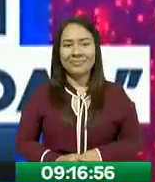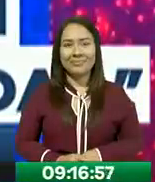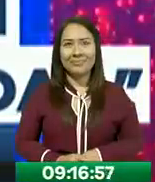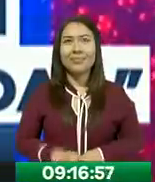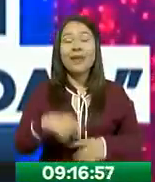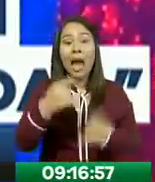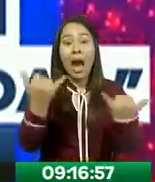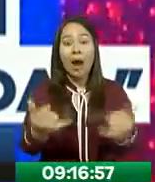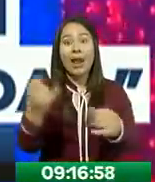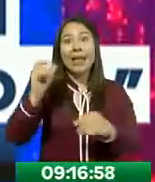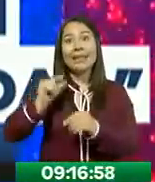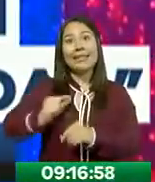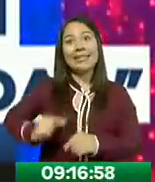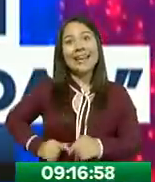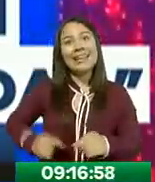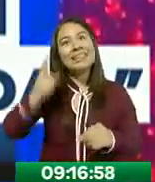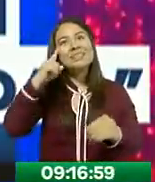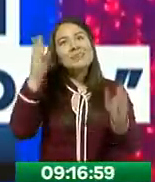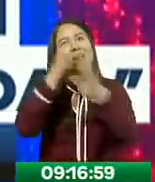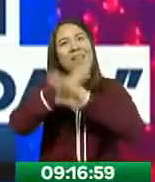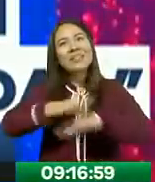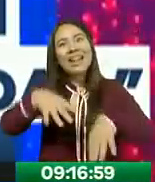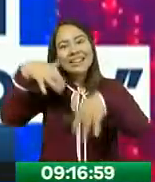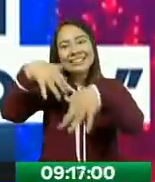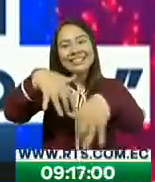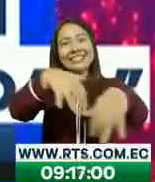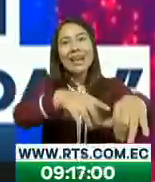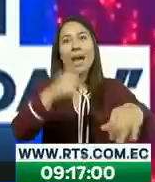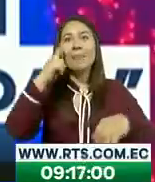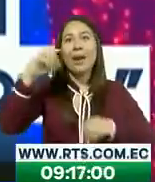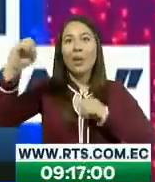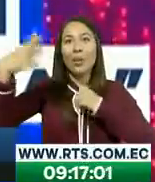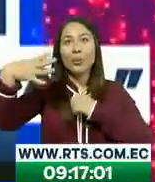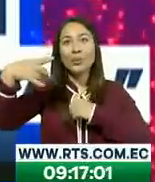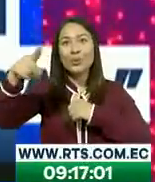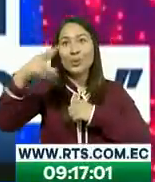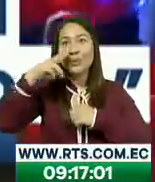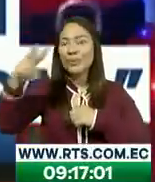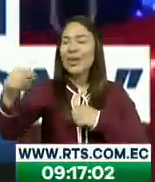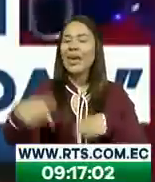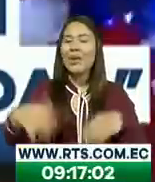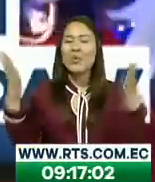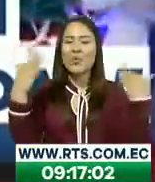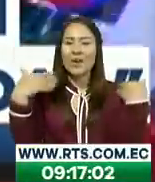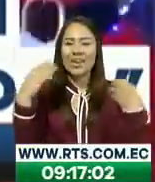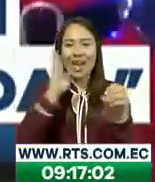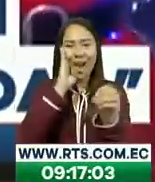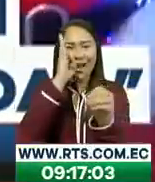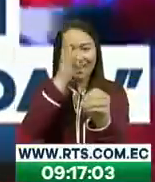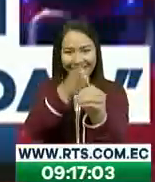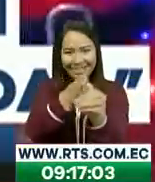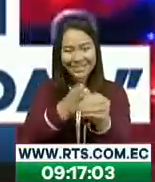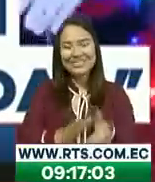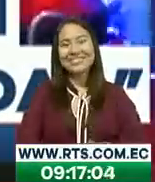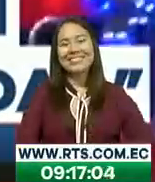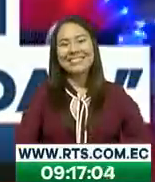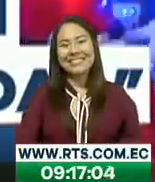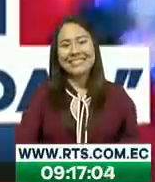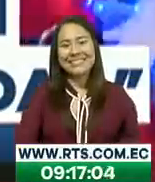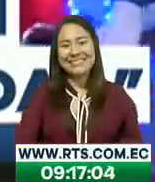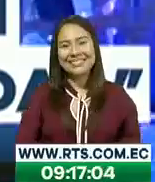Se ultiman los detalles para el desfile de luces LED. Guayaquil es mi destino en Navidad.